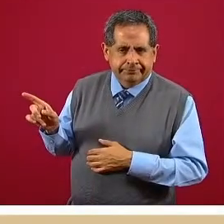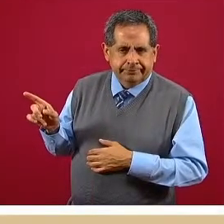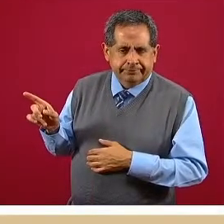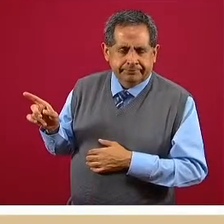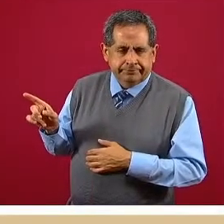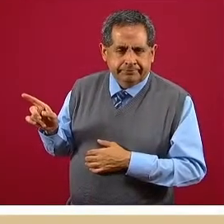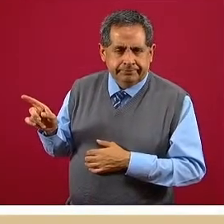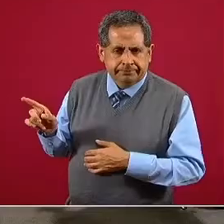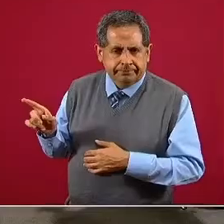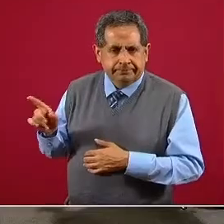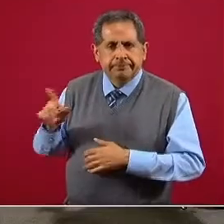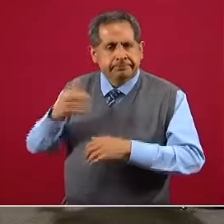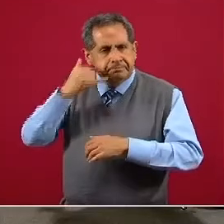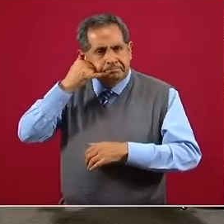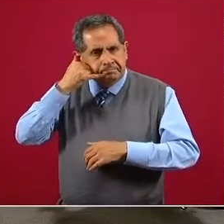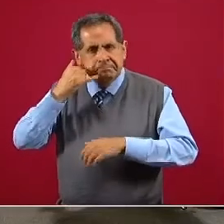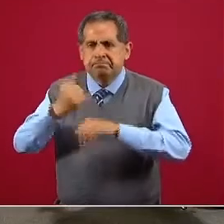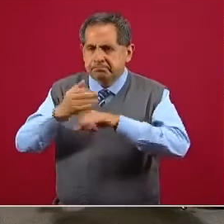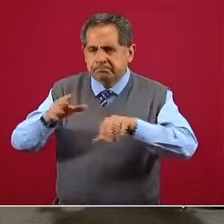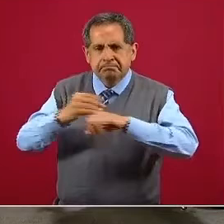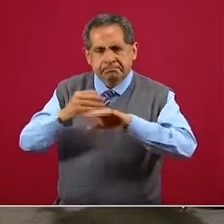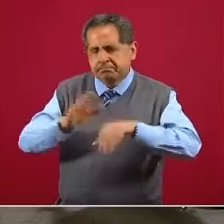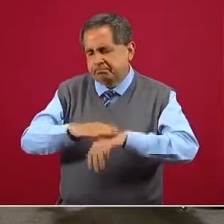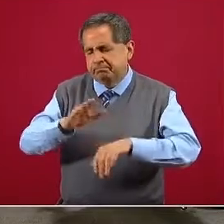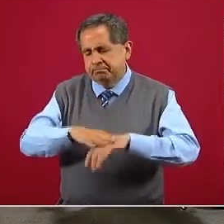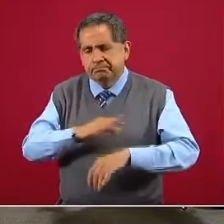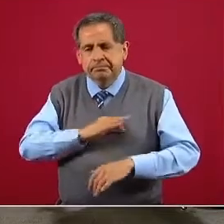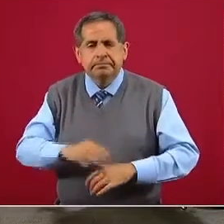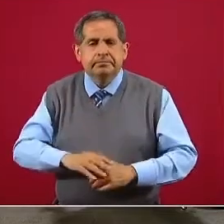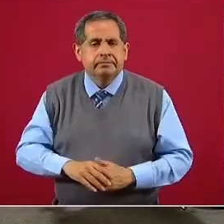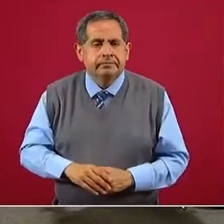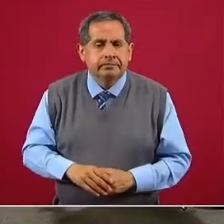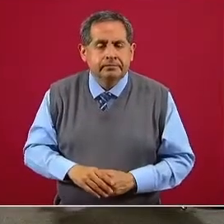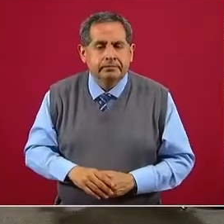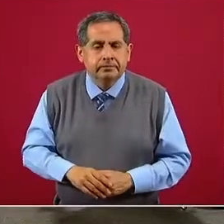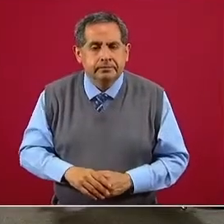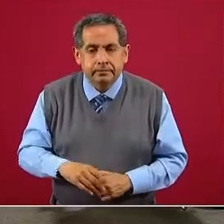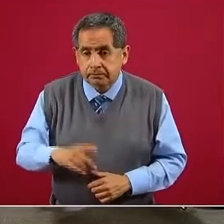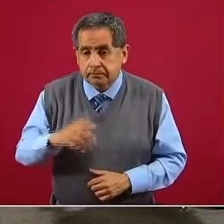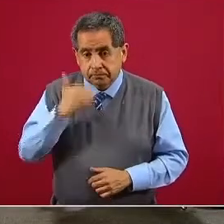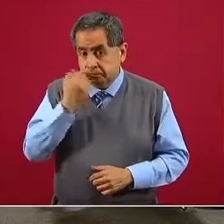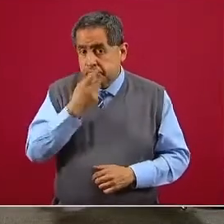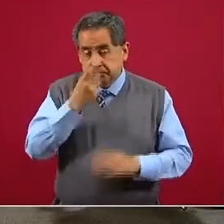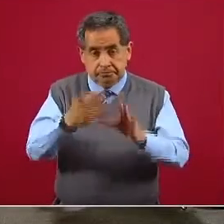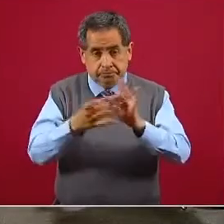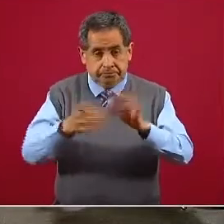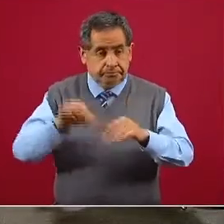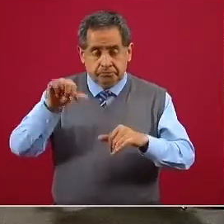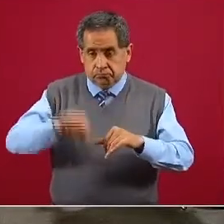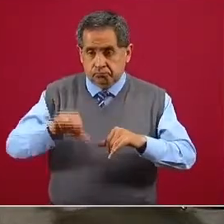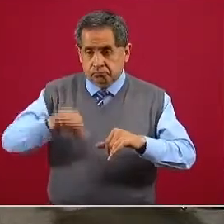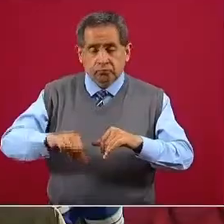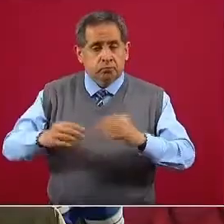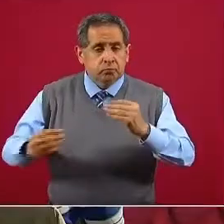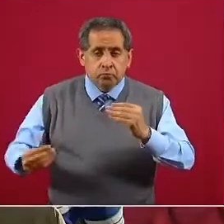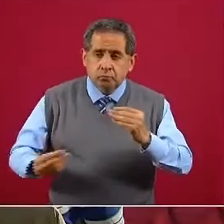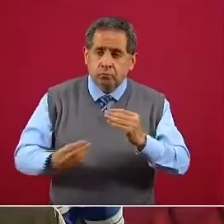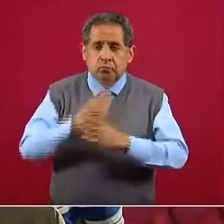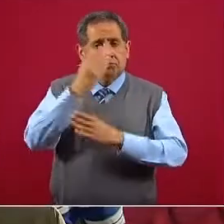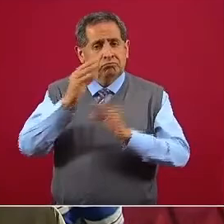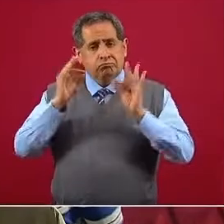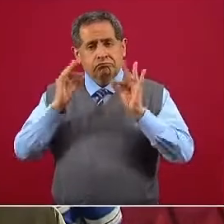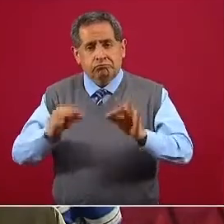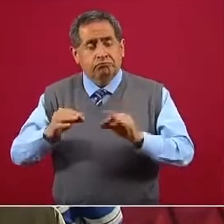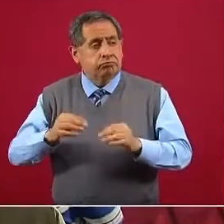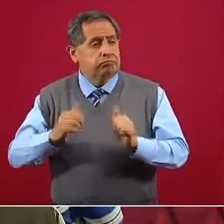01800-890-8670 para mayor información. La que sigue. Les quiero decir que hoy estamos estrenando, estamos